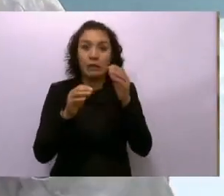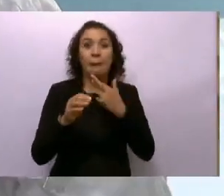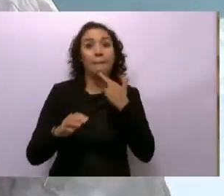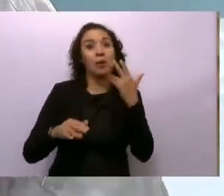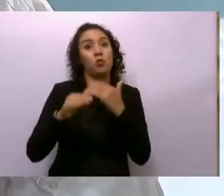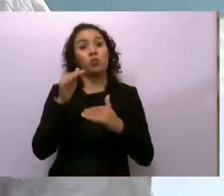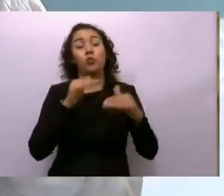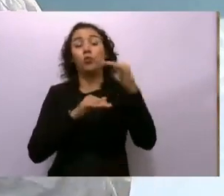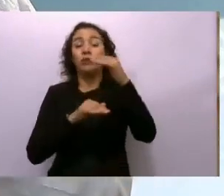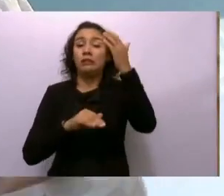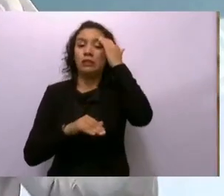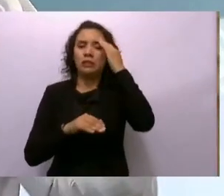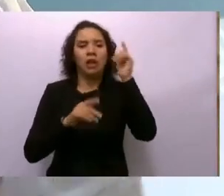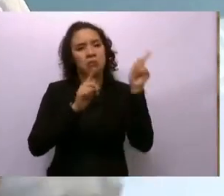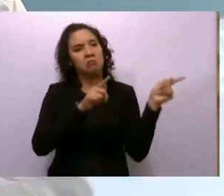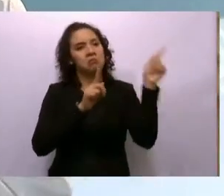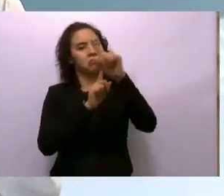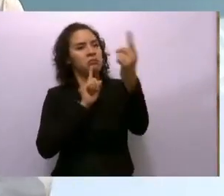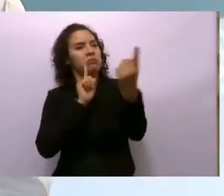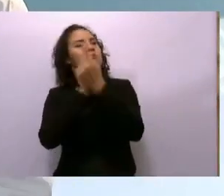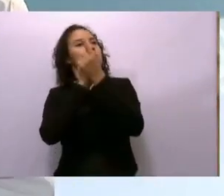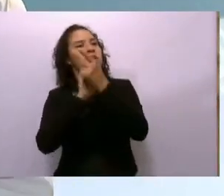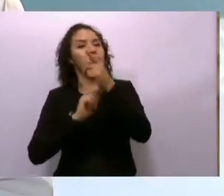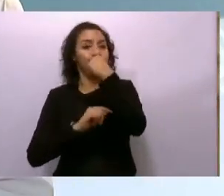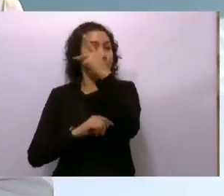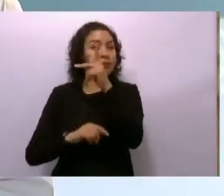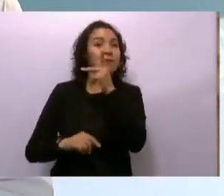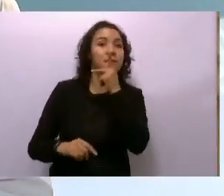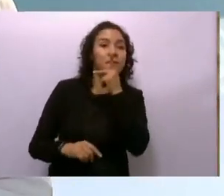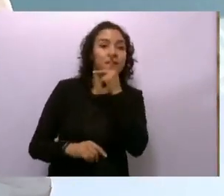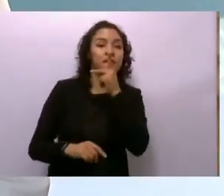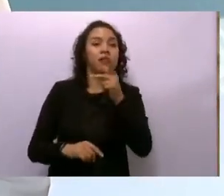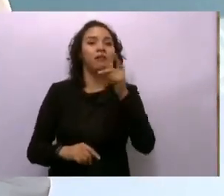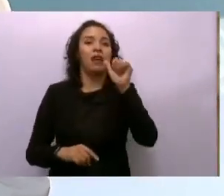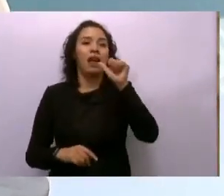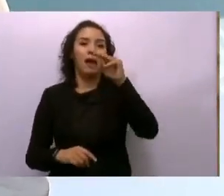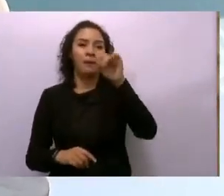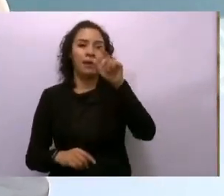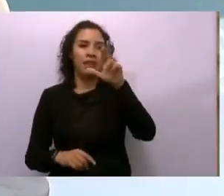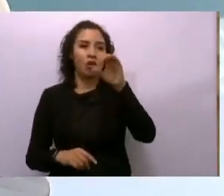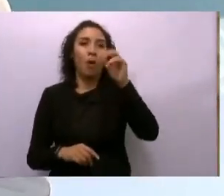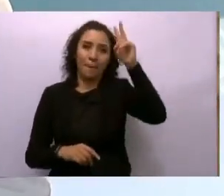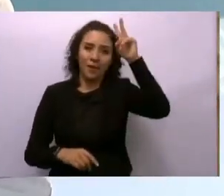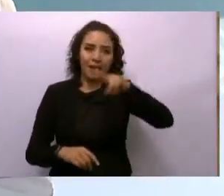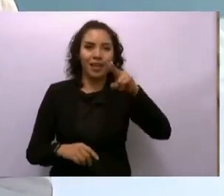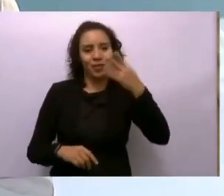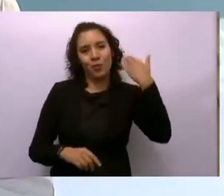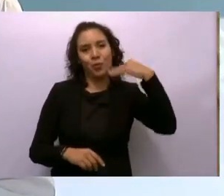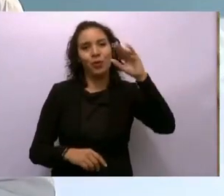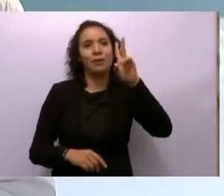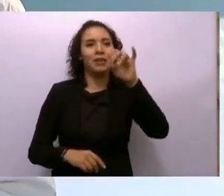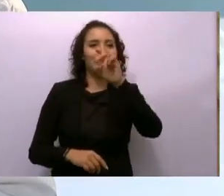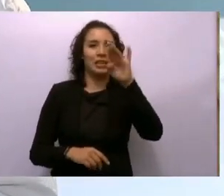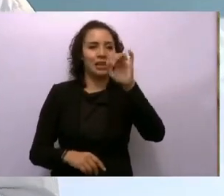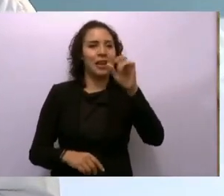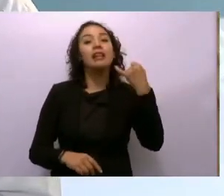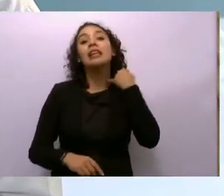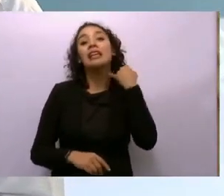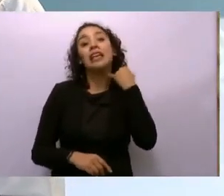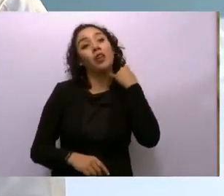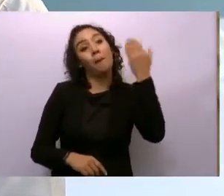mundo. Entonces conocí al ingeniero Américo Villarreal